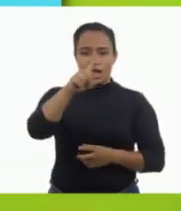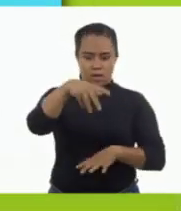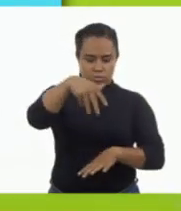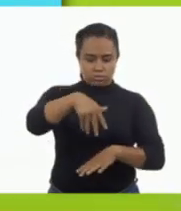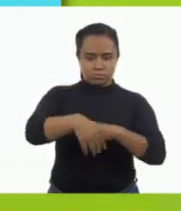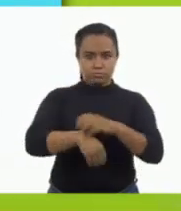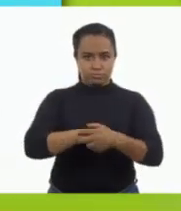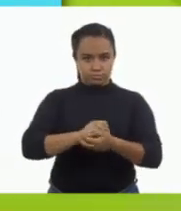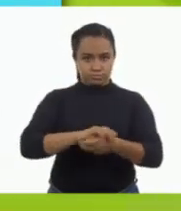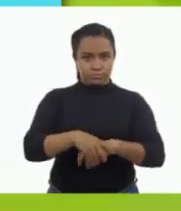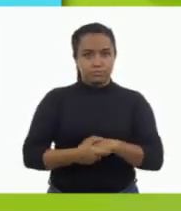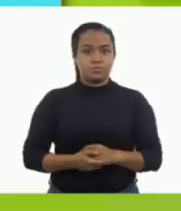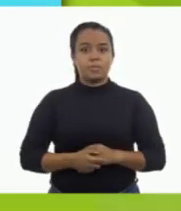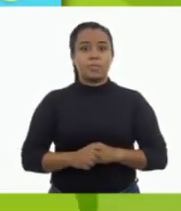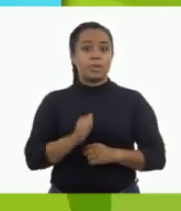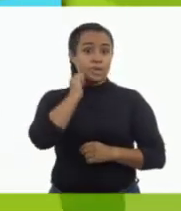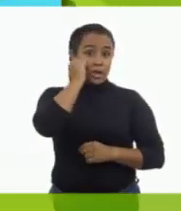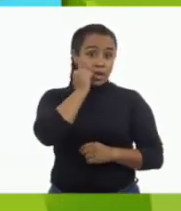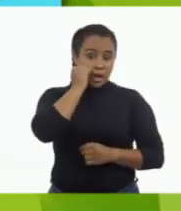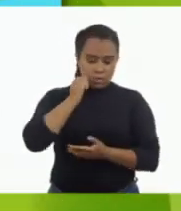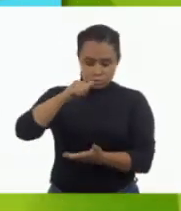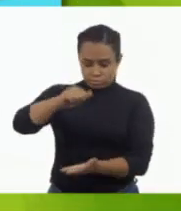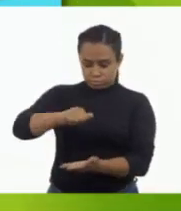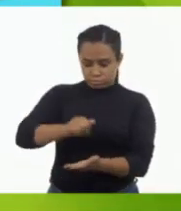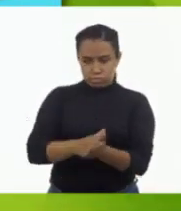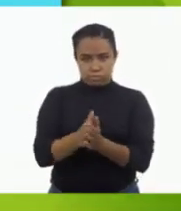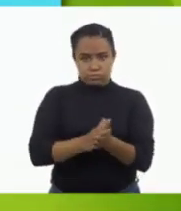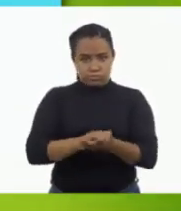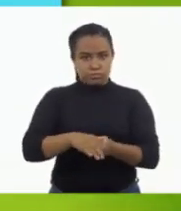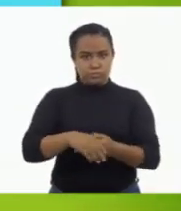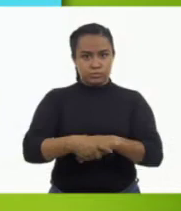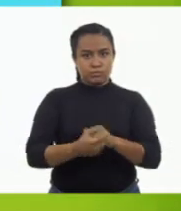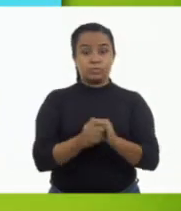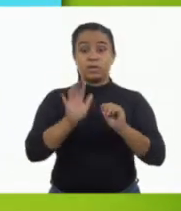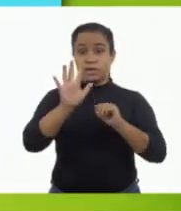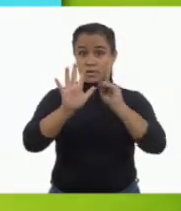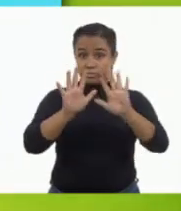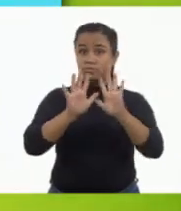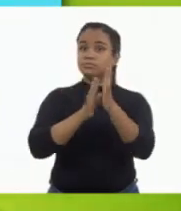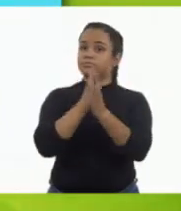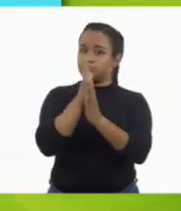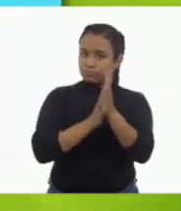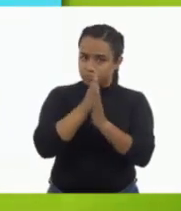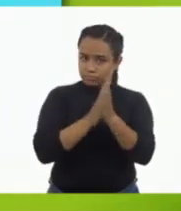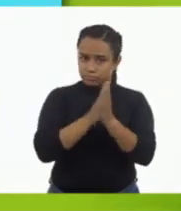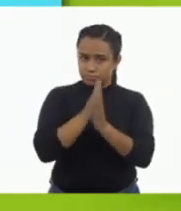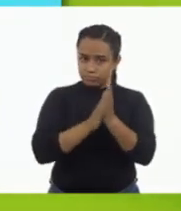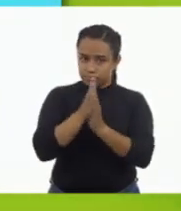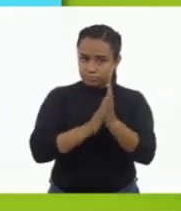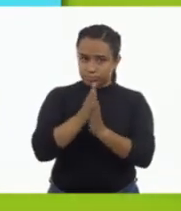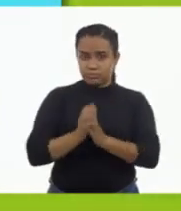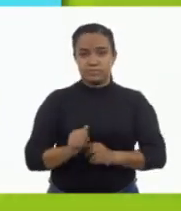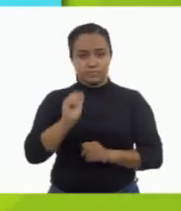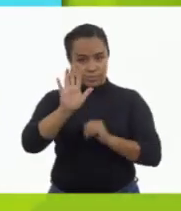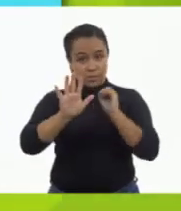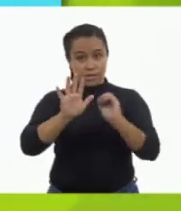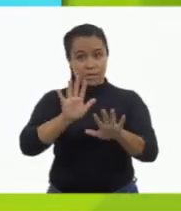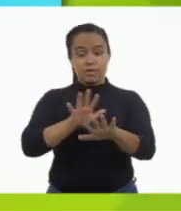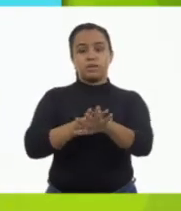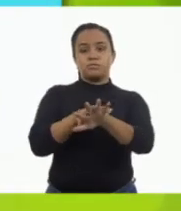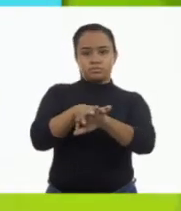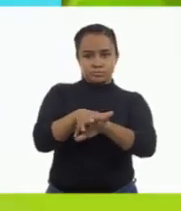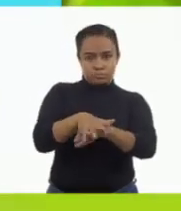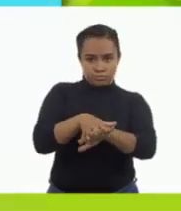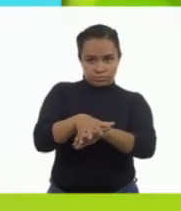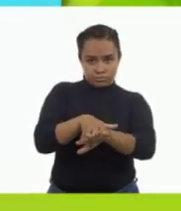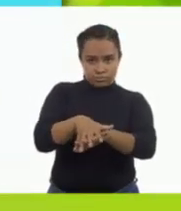manos. Usa suficiente jabón. Frota tus palmas una con la otra. Ahora, frota la palma